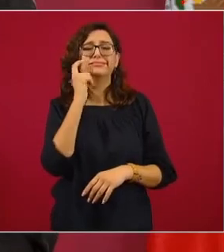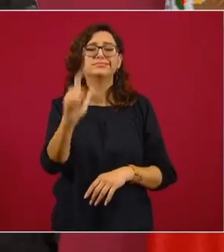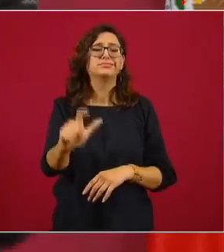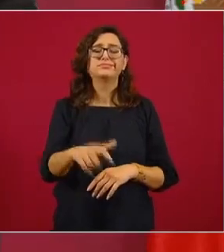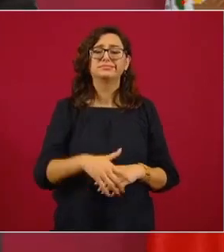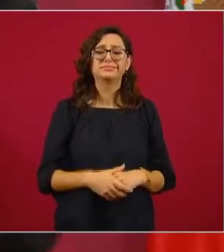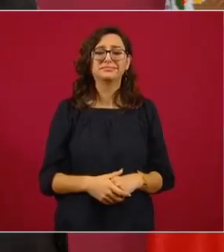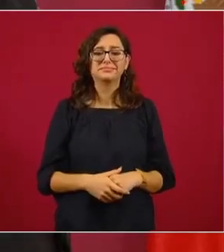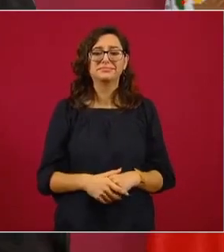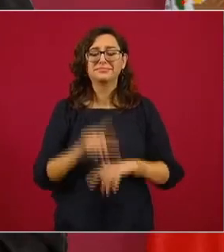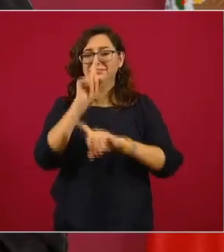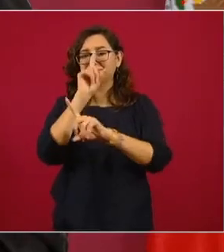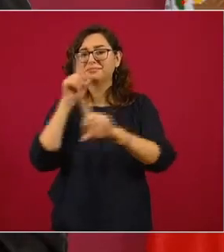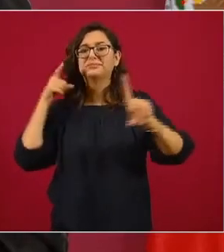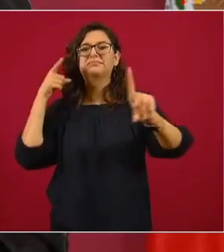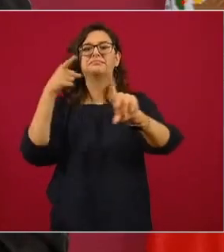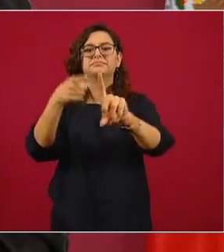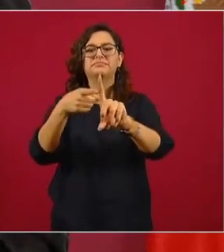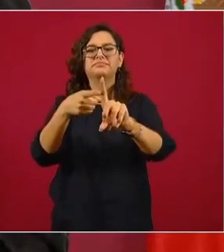quiere la paz,